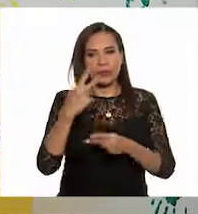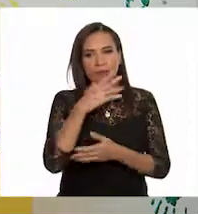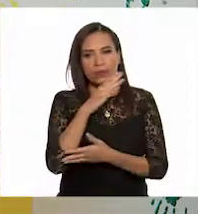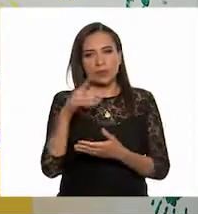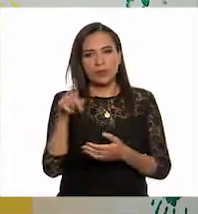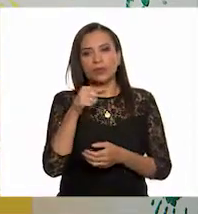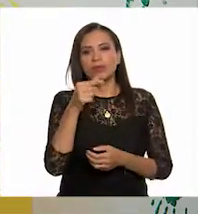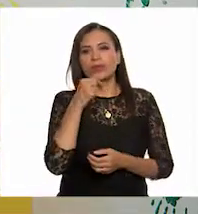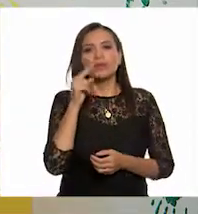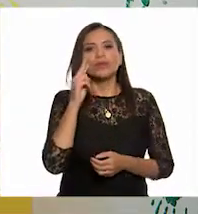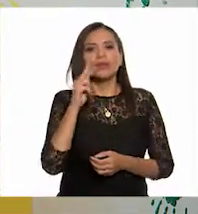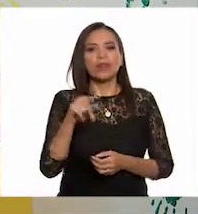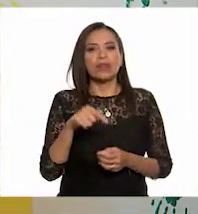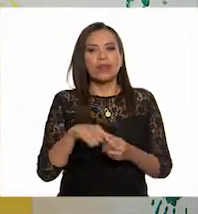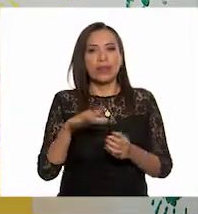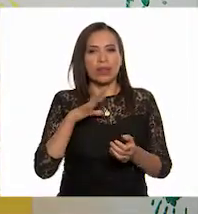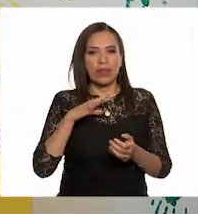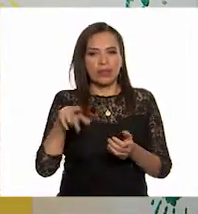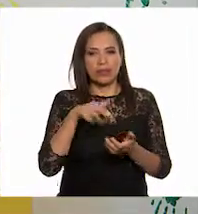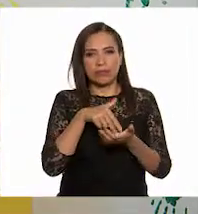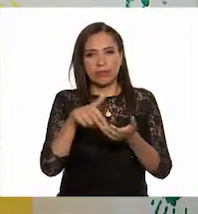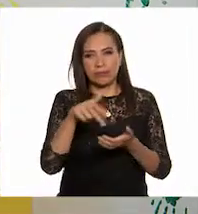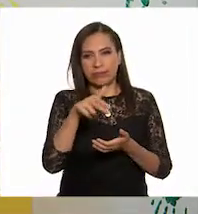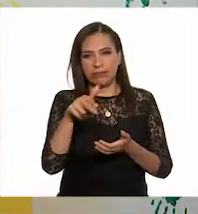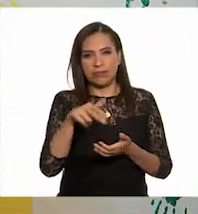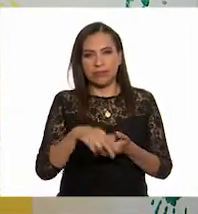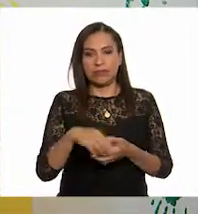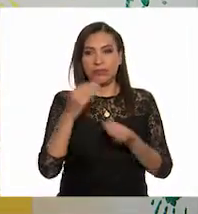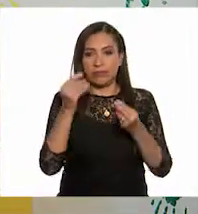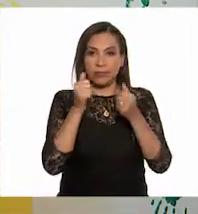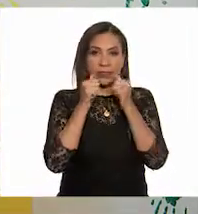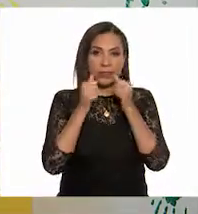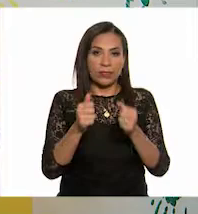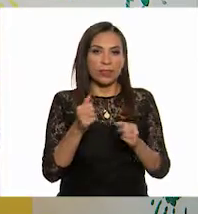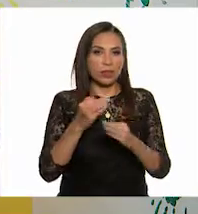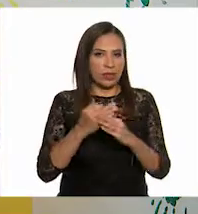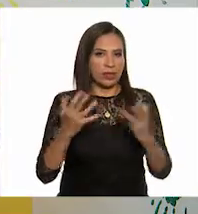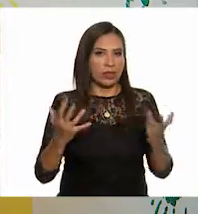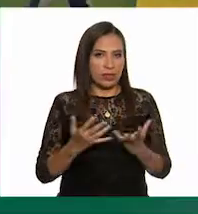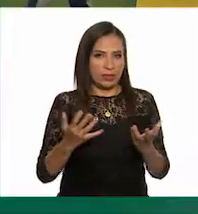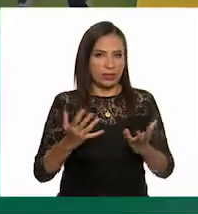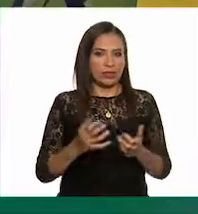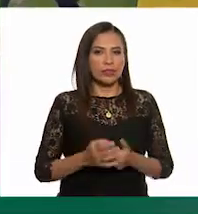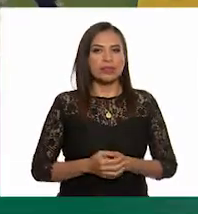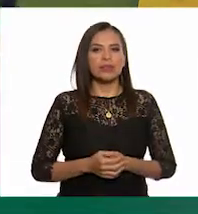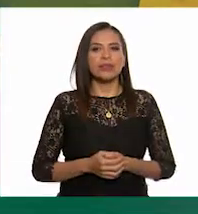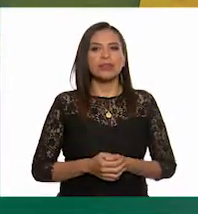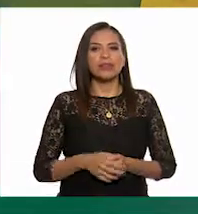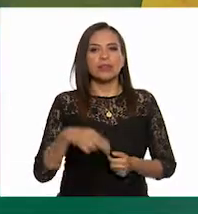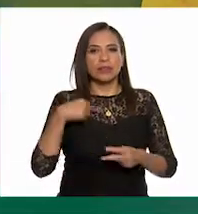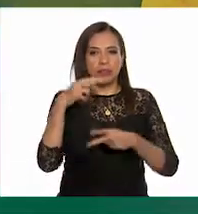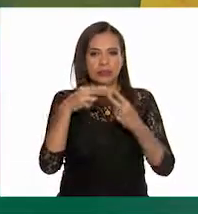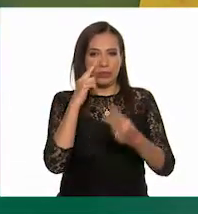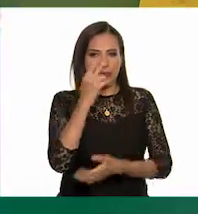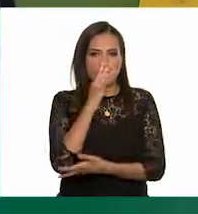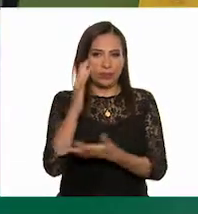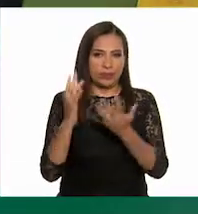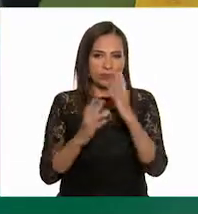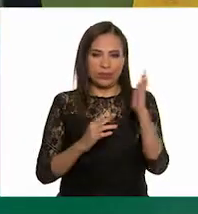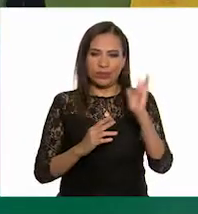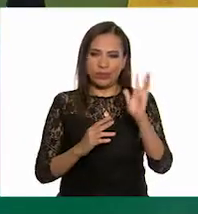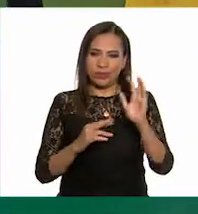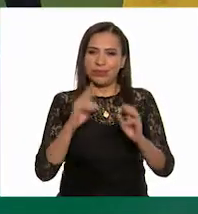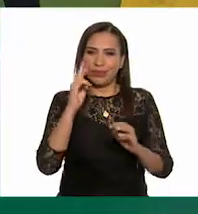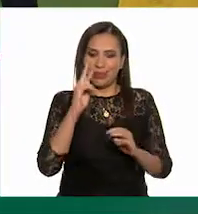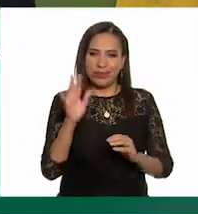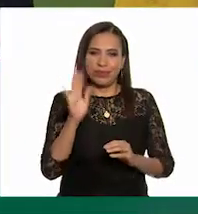bosque para que los niños vean que estamos en la caminata. Sí. Y mucha atención a lo que tenemos que hacer. De acuerdo, voy al bosque. Adiós,